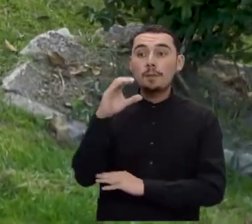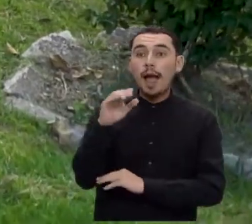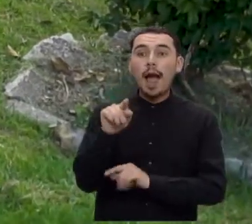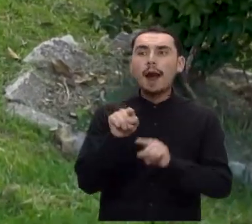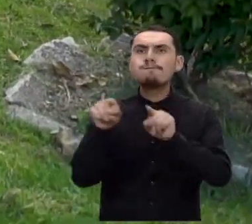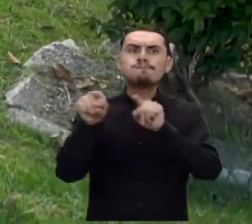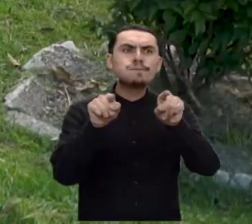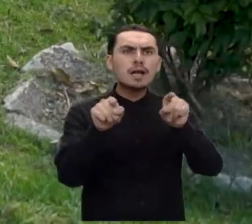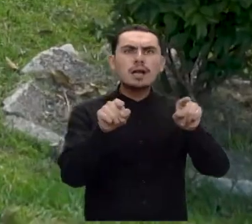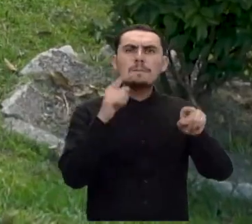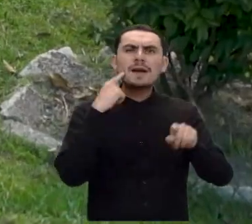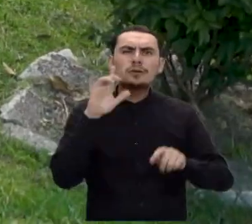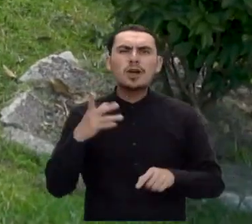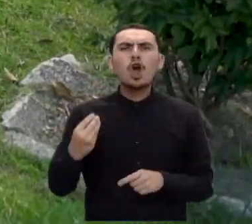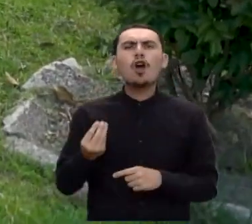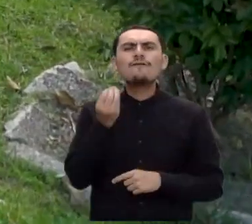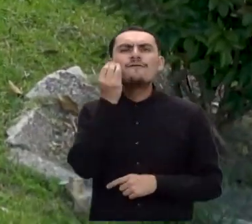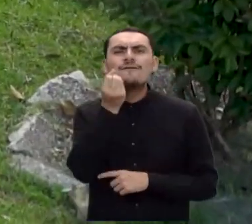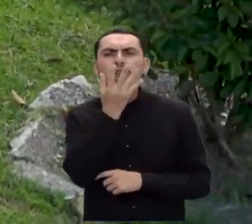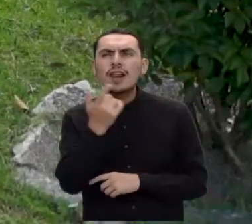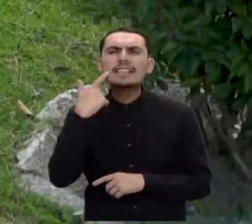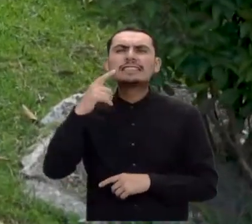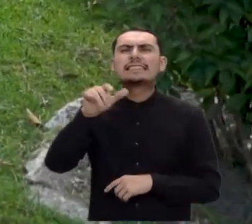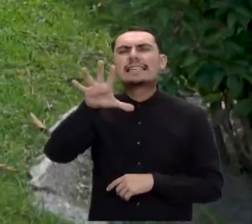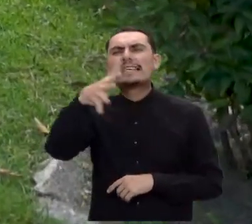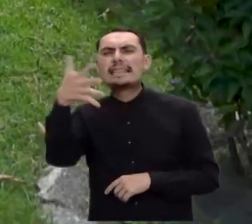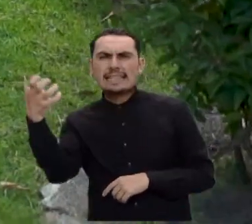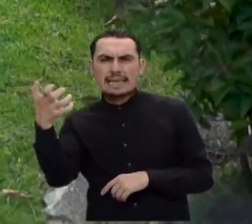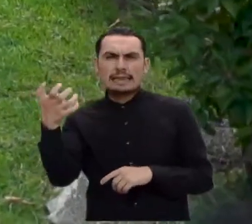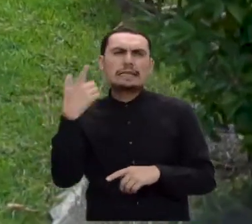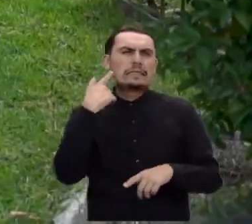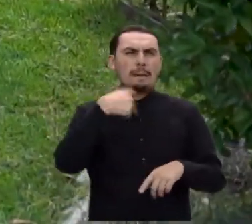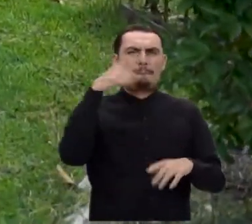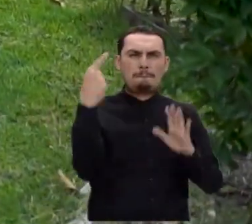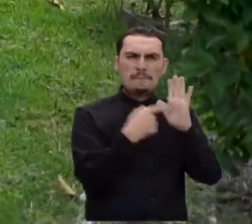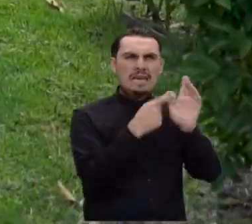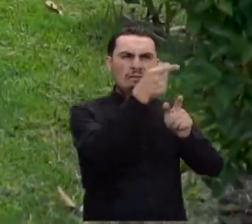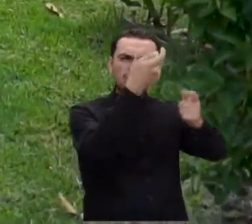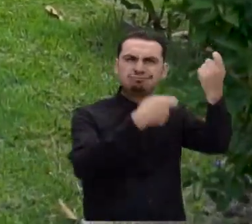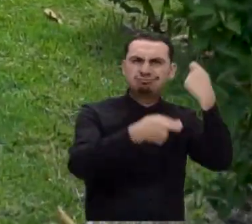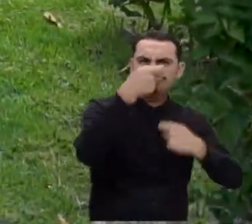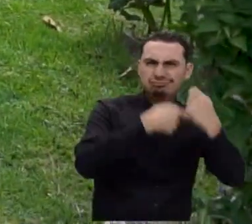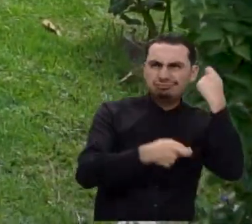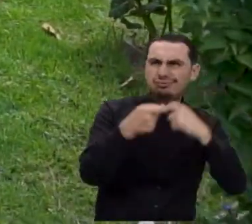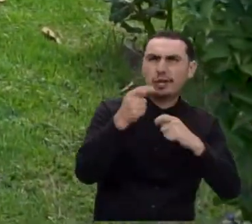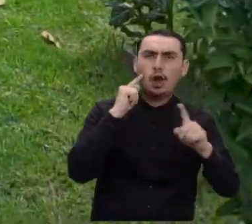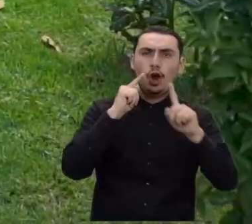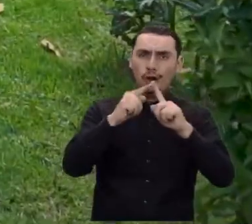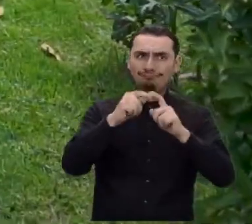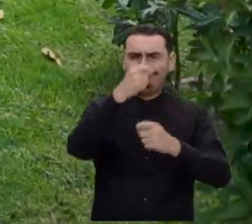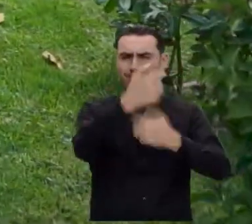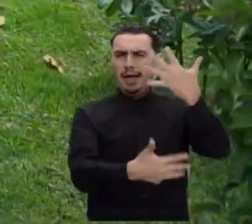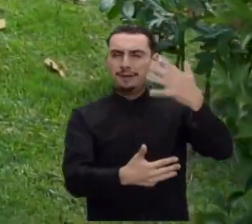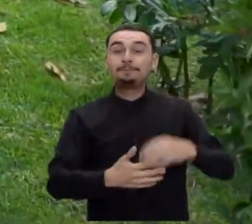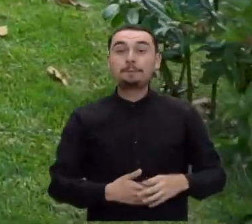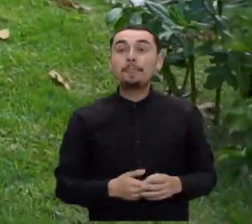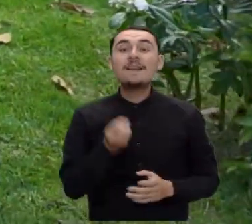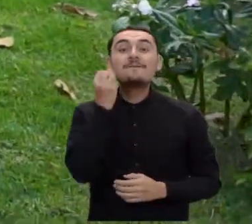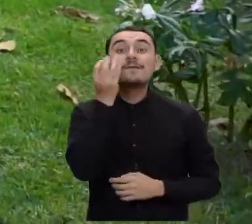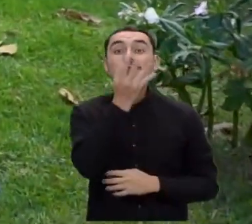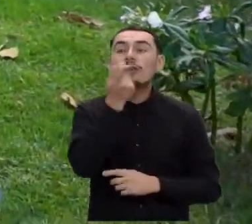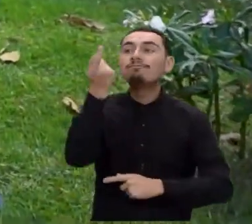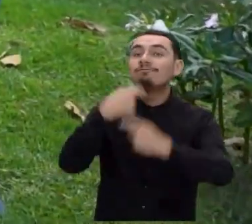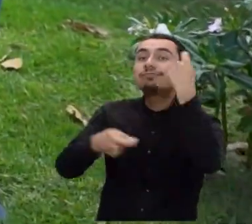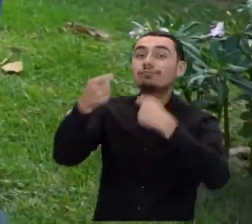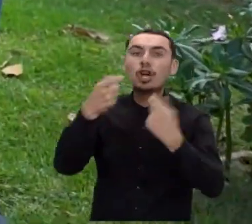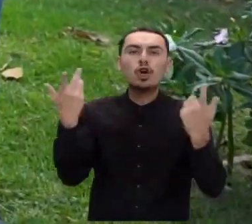Colombia cuenta con más de 50 especies de flores y cerca de 1.400 variedades, una amplia oferta exportadora. Dentro de las flores que se